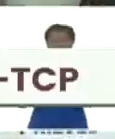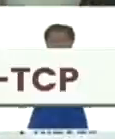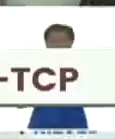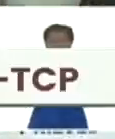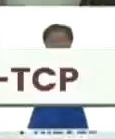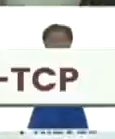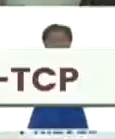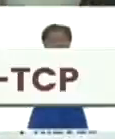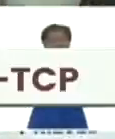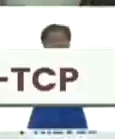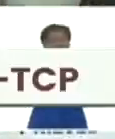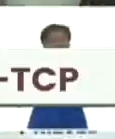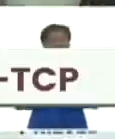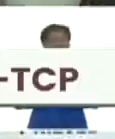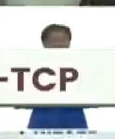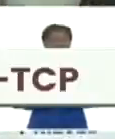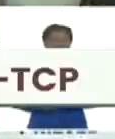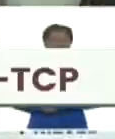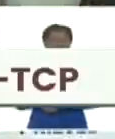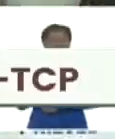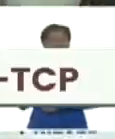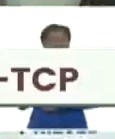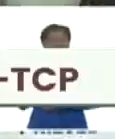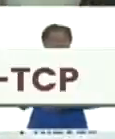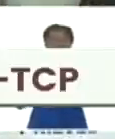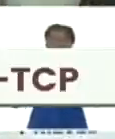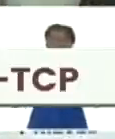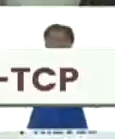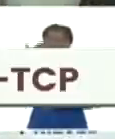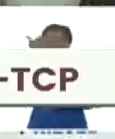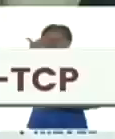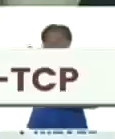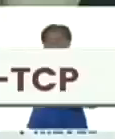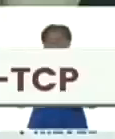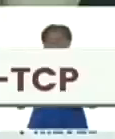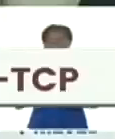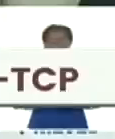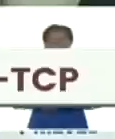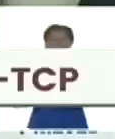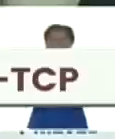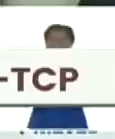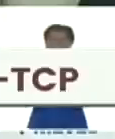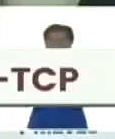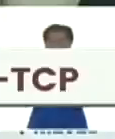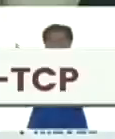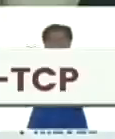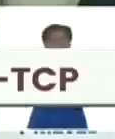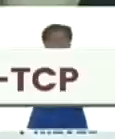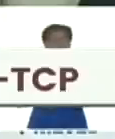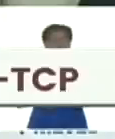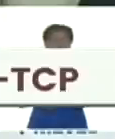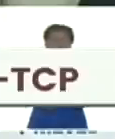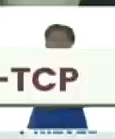justicia social. Estamos muy agradecidos al presidente Nicolás Maduro